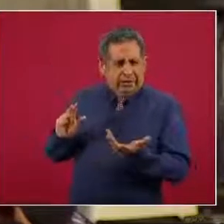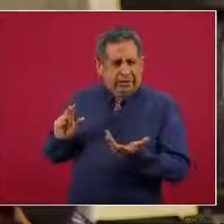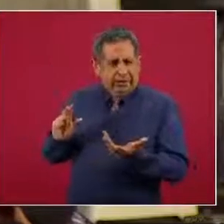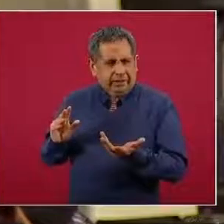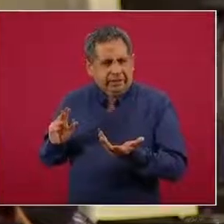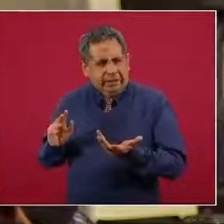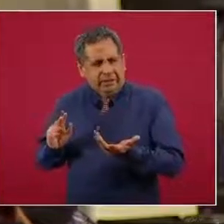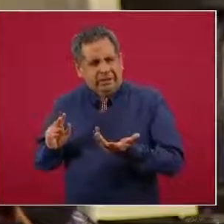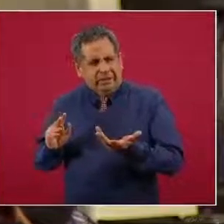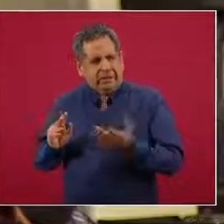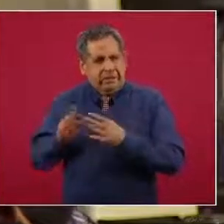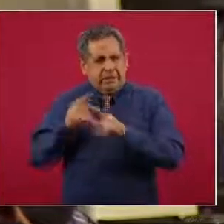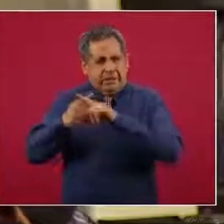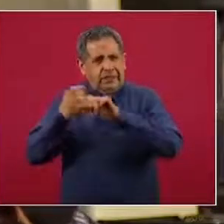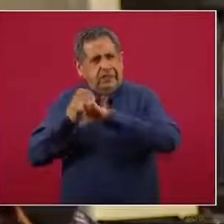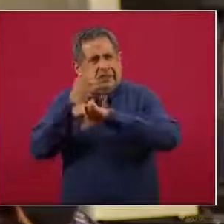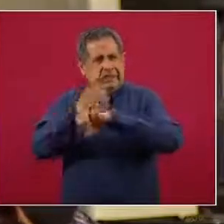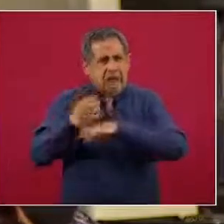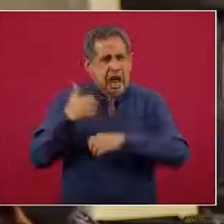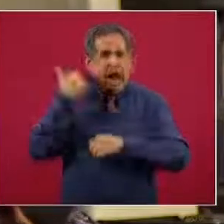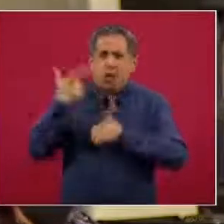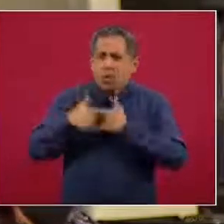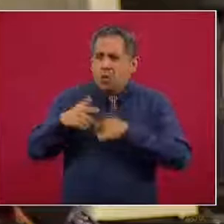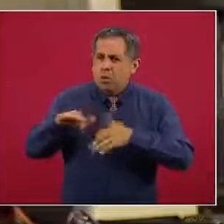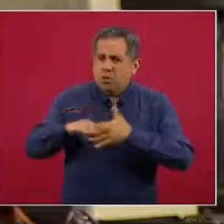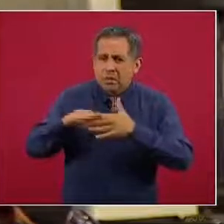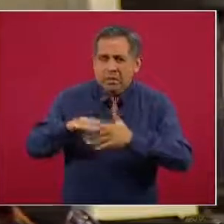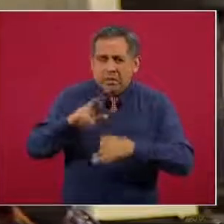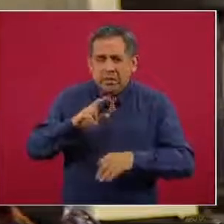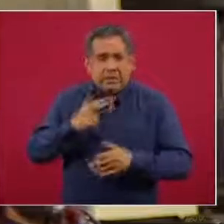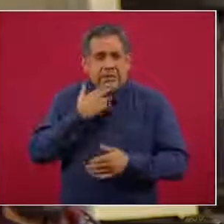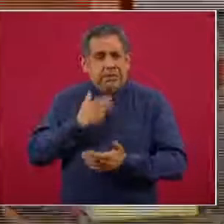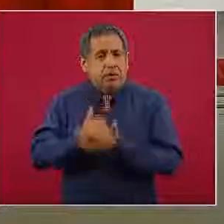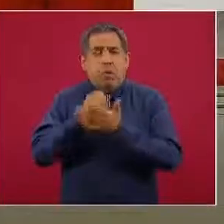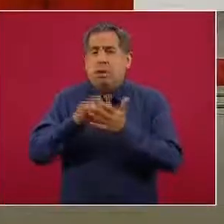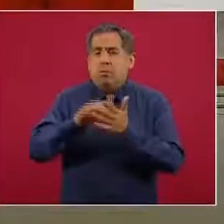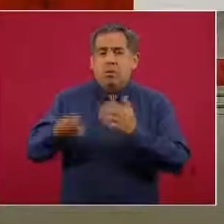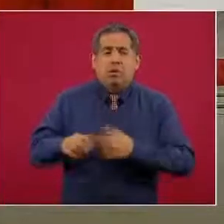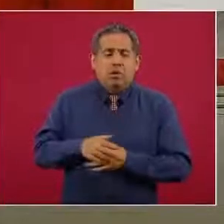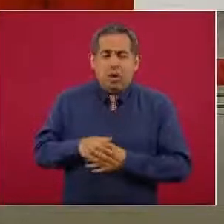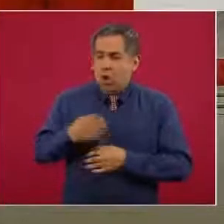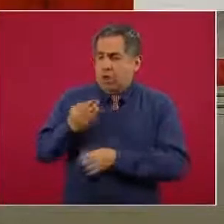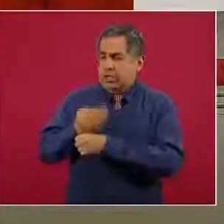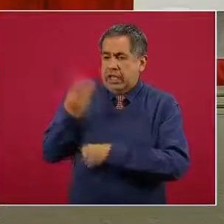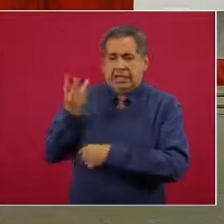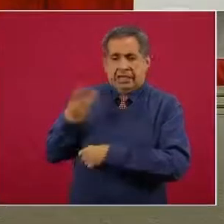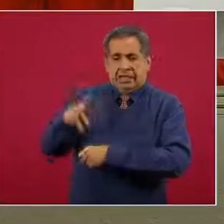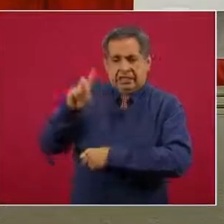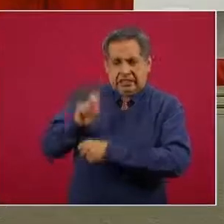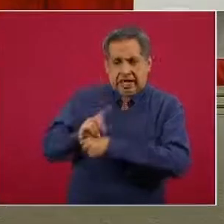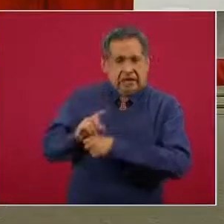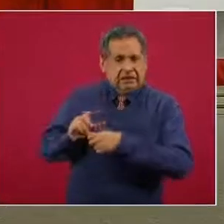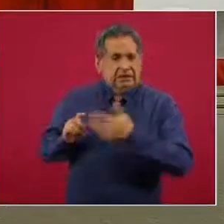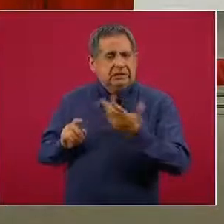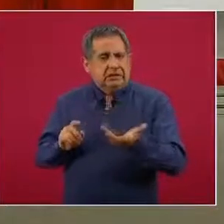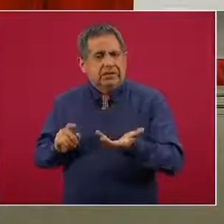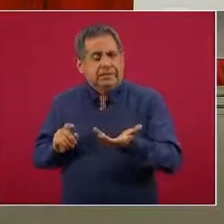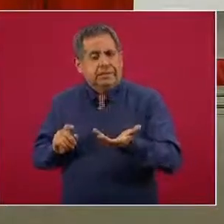los semáforos en las entidades federativas, ¿podría ayudar? Por ejemplo, no sé, llevamos 3 días y